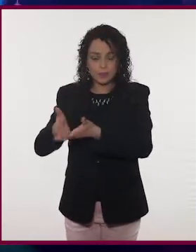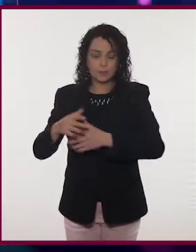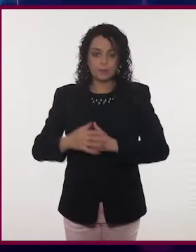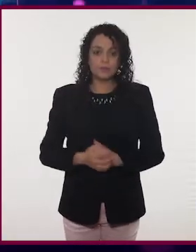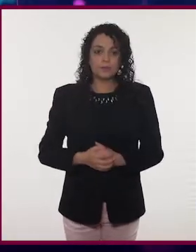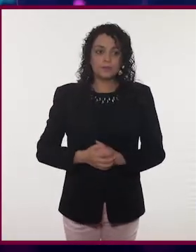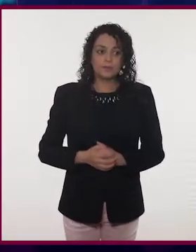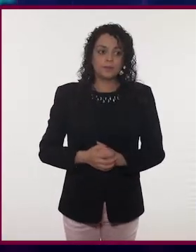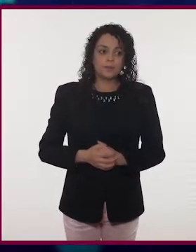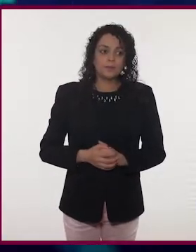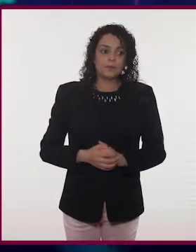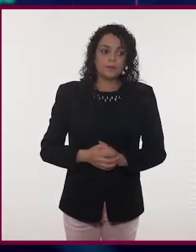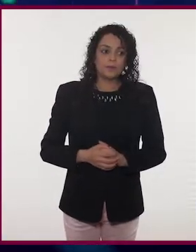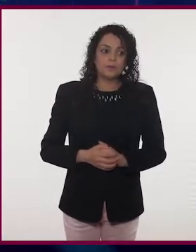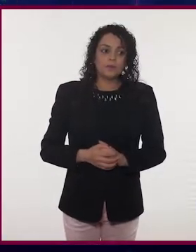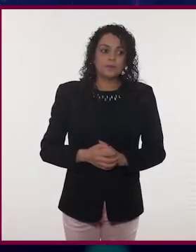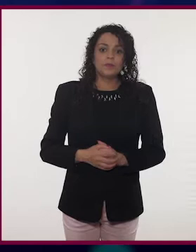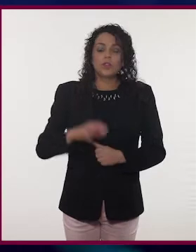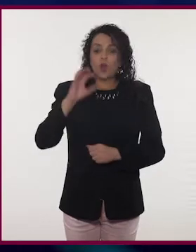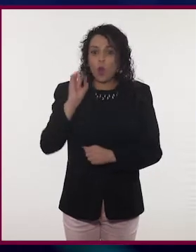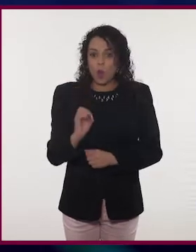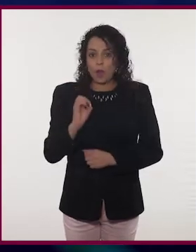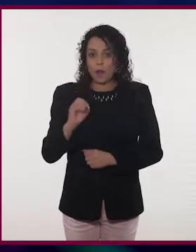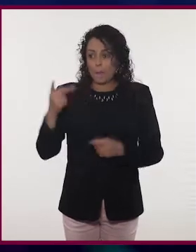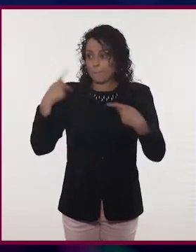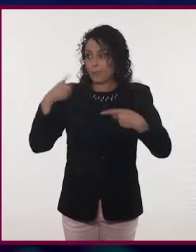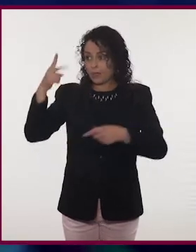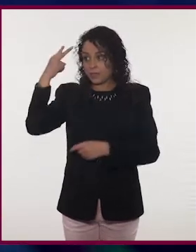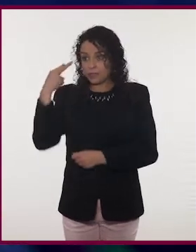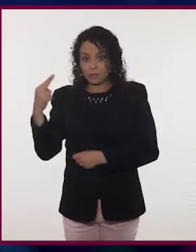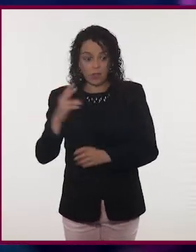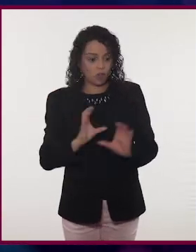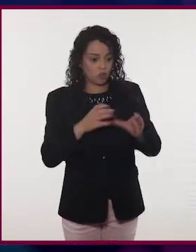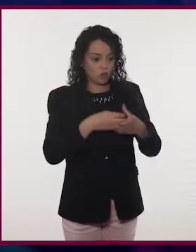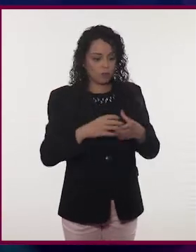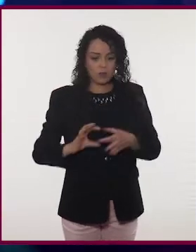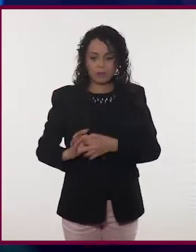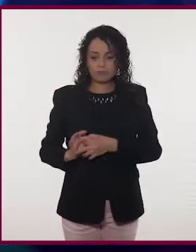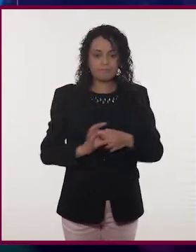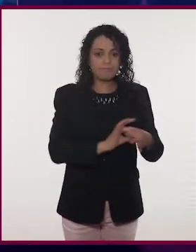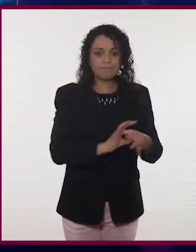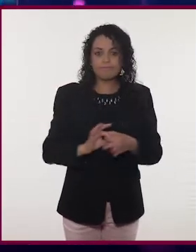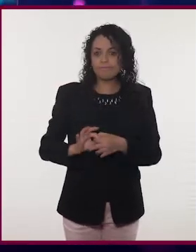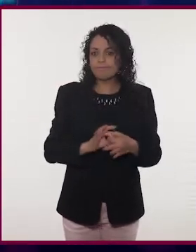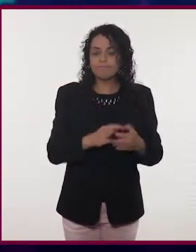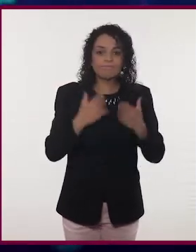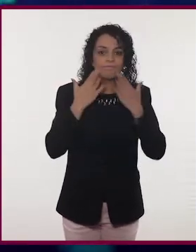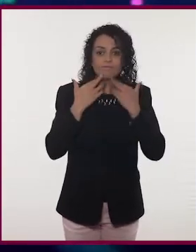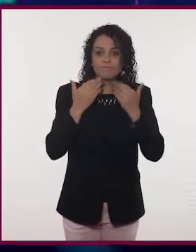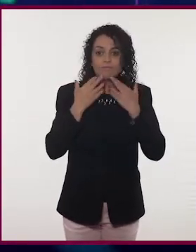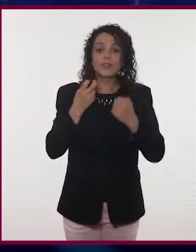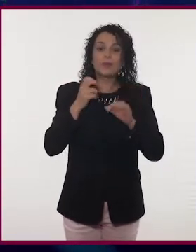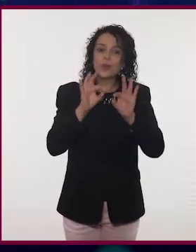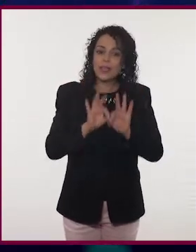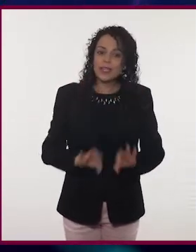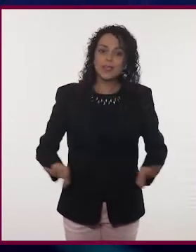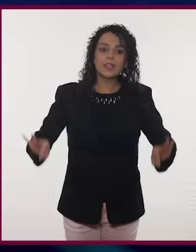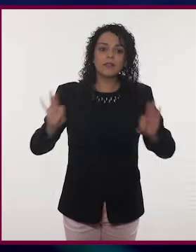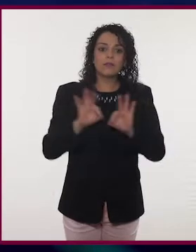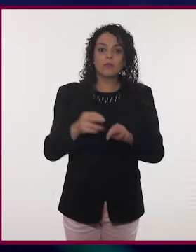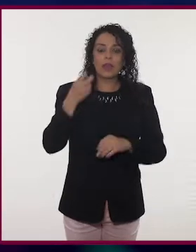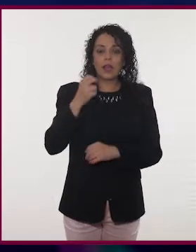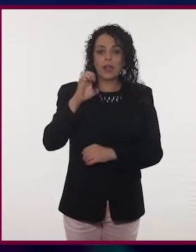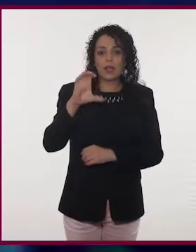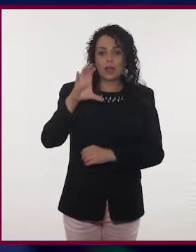de poca integración entre el viajero y la comunidad o el lugar que se está visitando. Entonces, por eso es tan importante que este tipo de turismo,